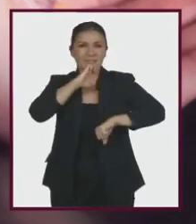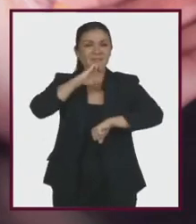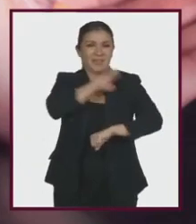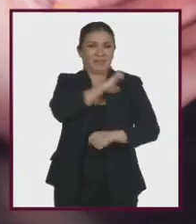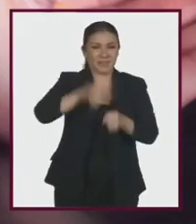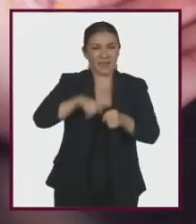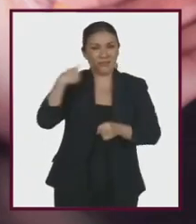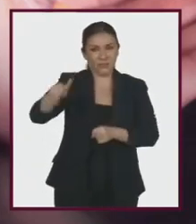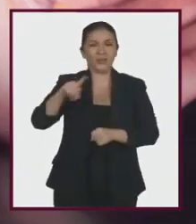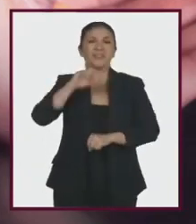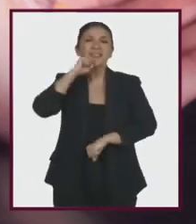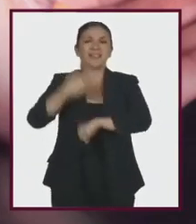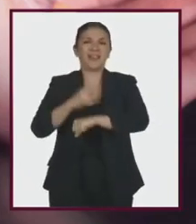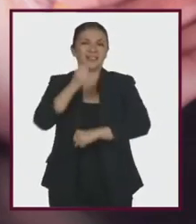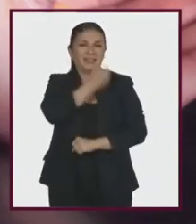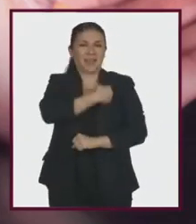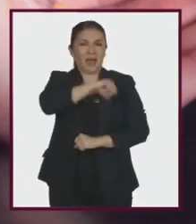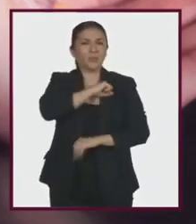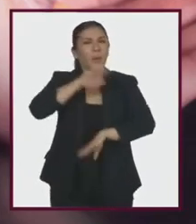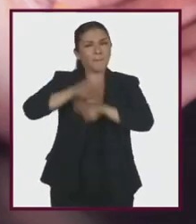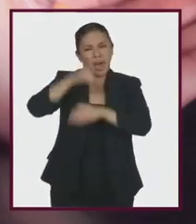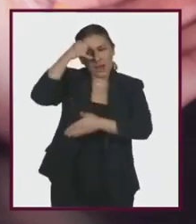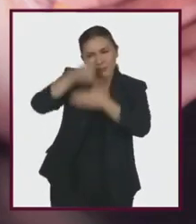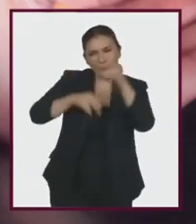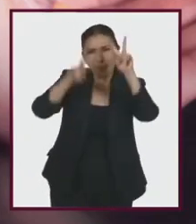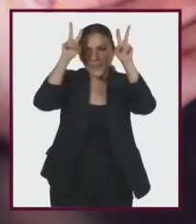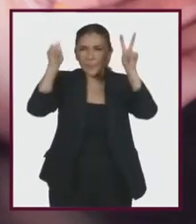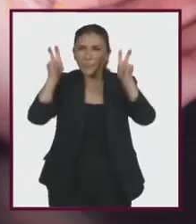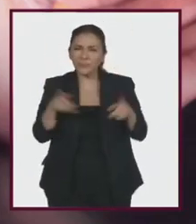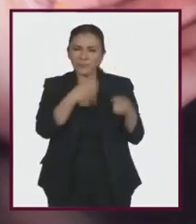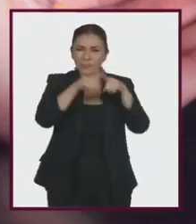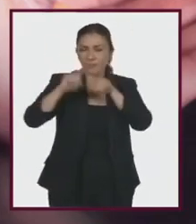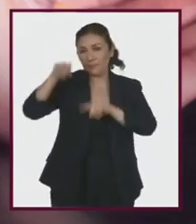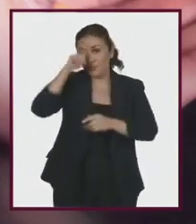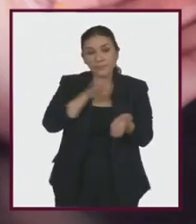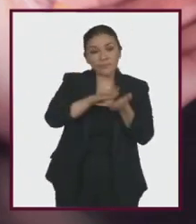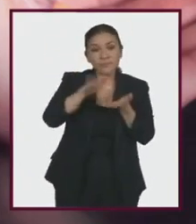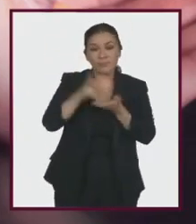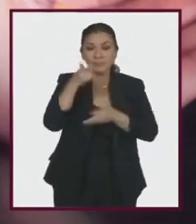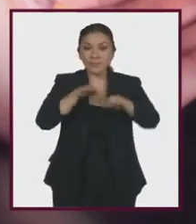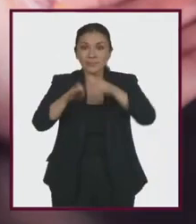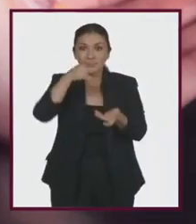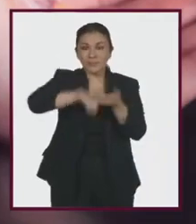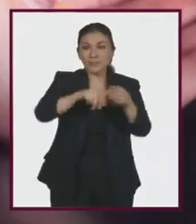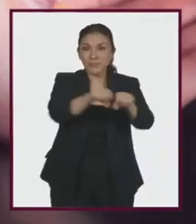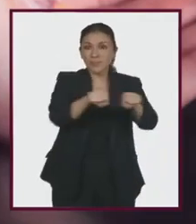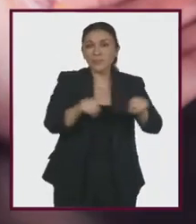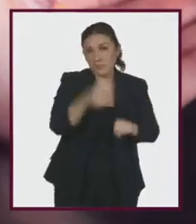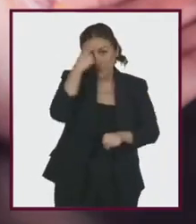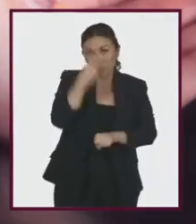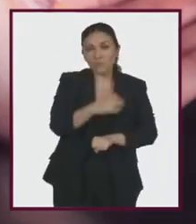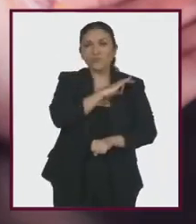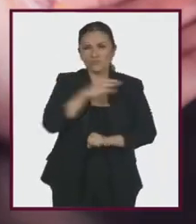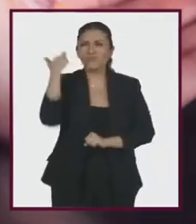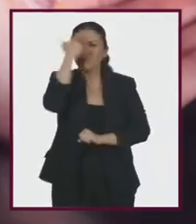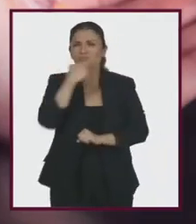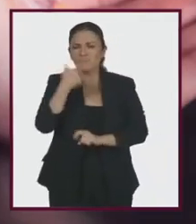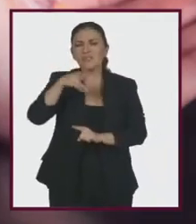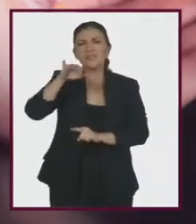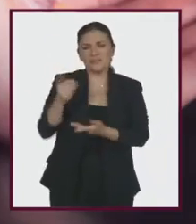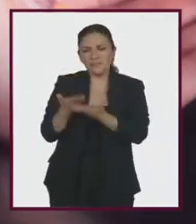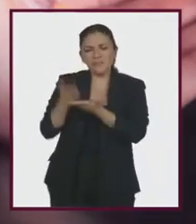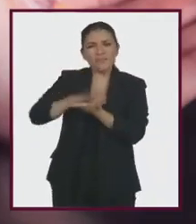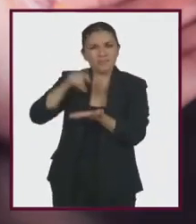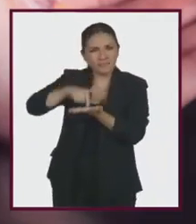a profundizar en estos temas tan importantes que apoyarán el trabajo en el aula y que pueden revisar en la guía para